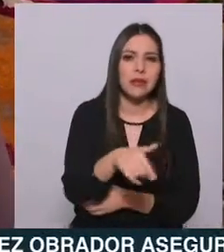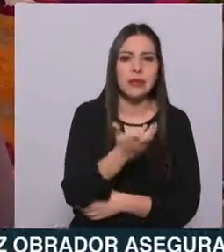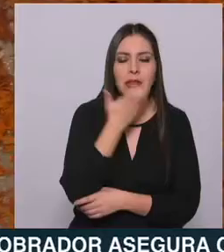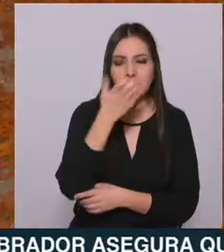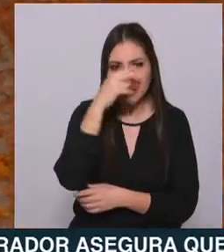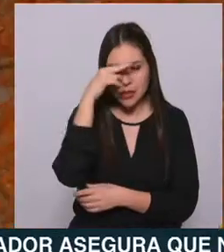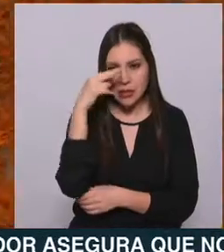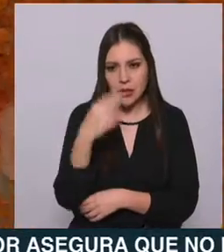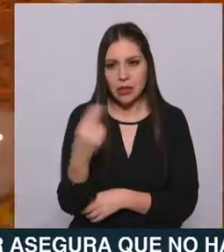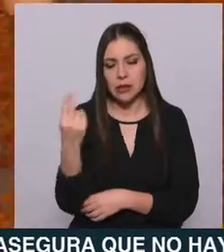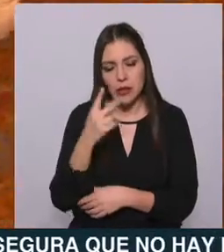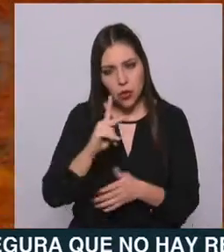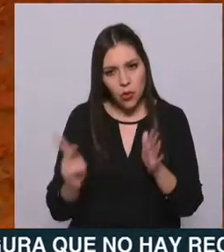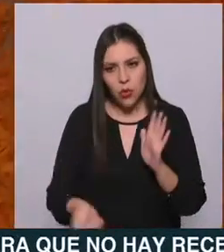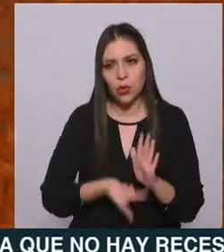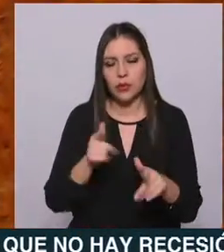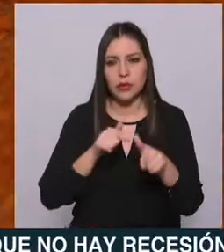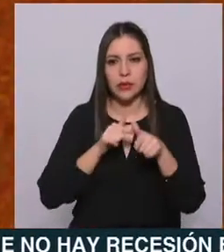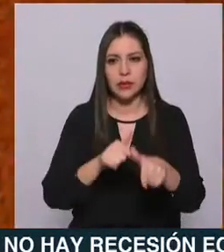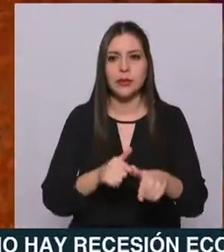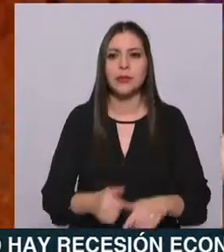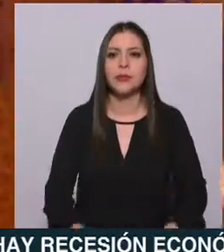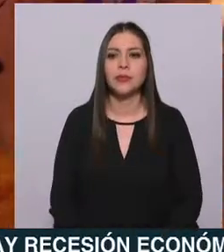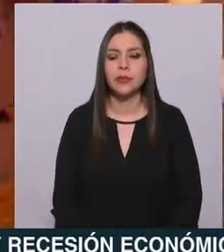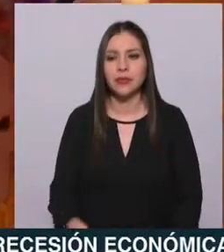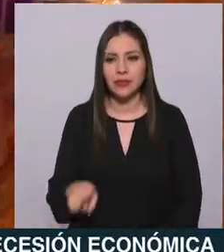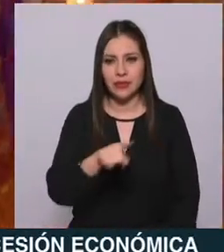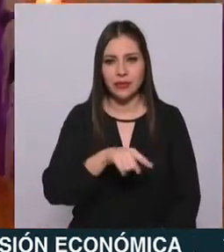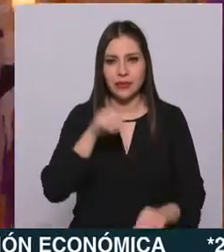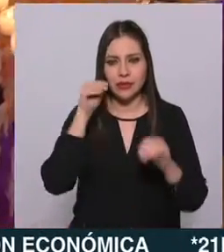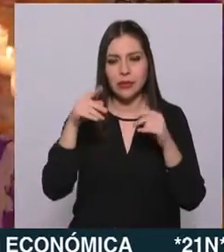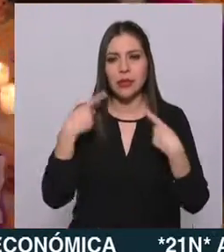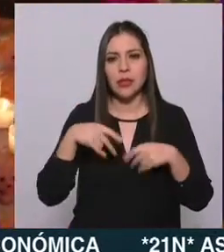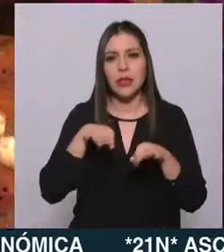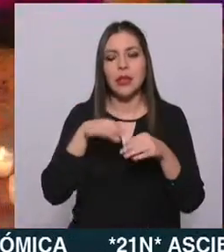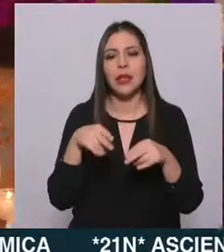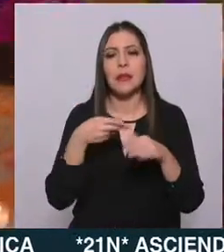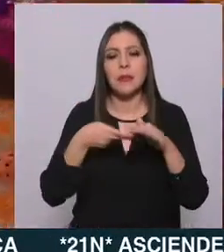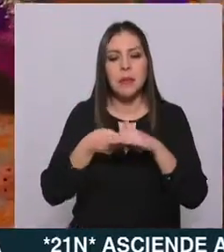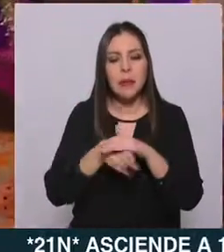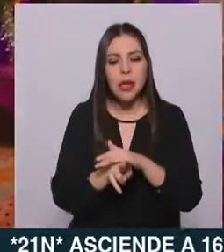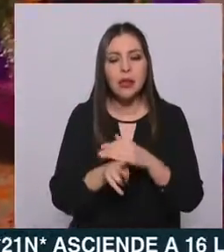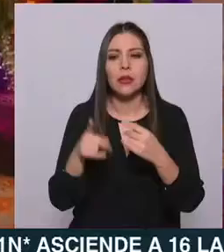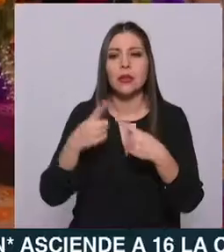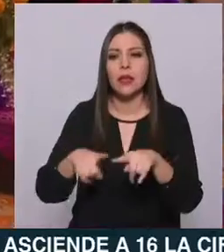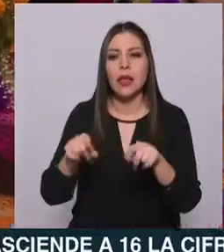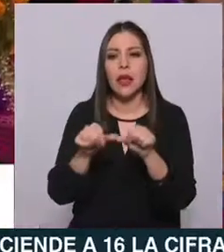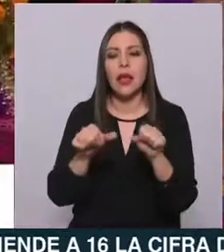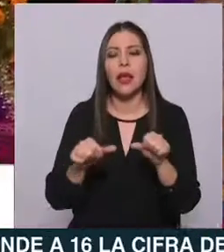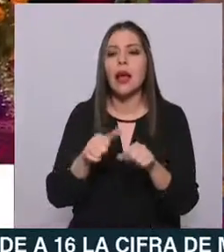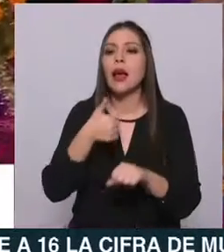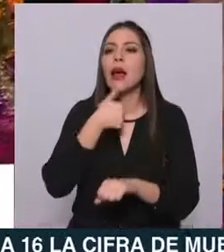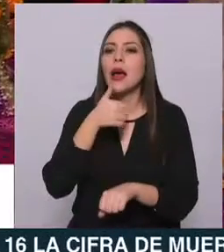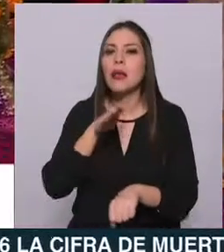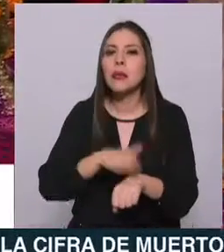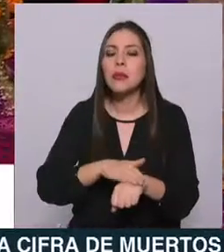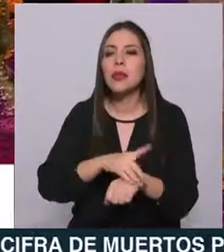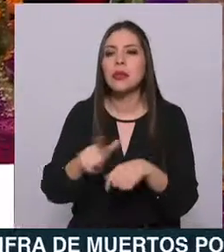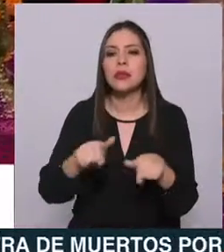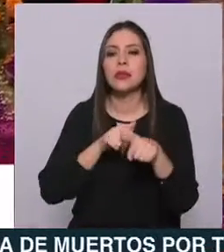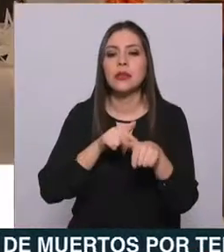se retome. Con estas ofrendas fue como trabajadores del metro, de áreas administrativas y técnicas, mantuvieron viva